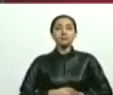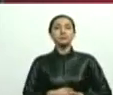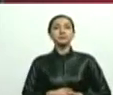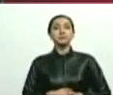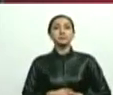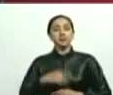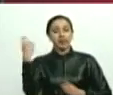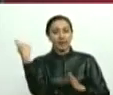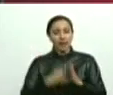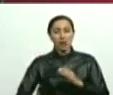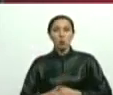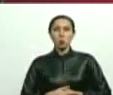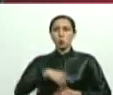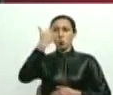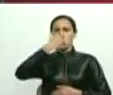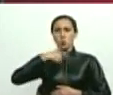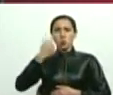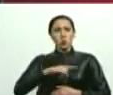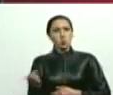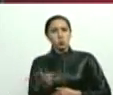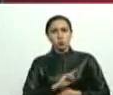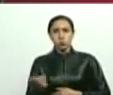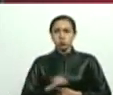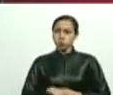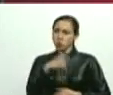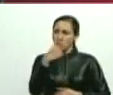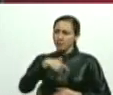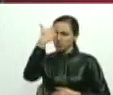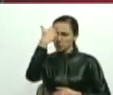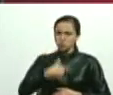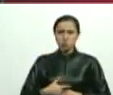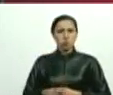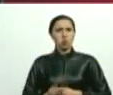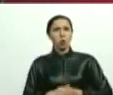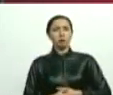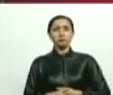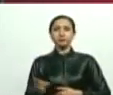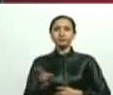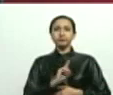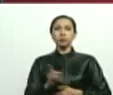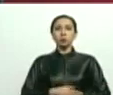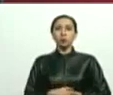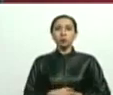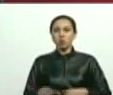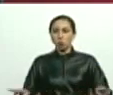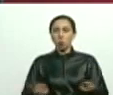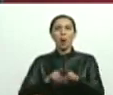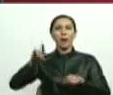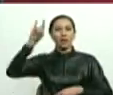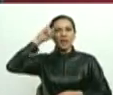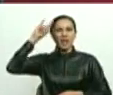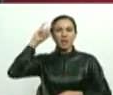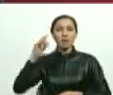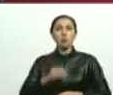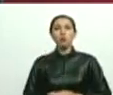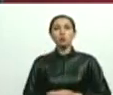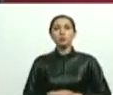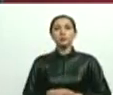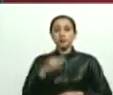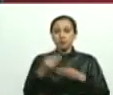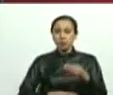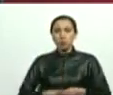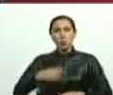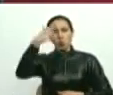la vanidad y el ego y el personalismo y el individualismo como demonios que marcan una